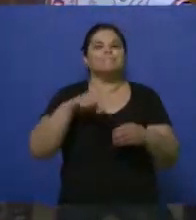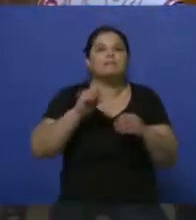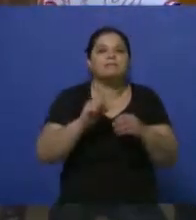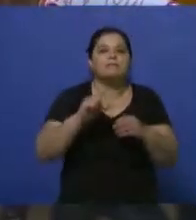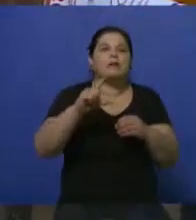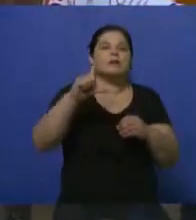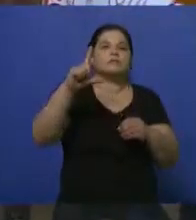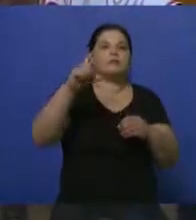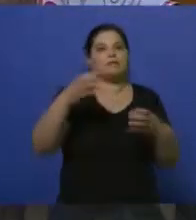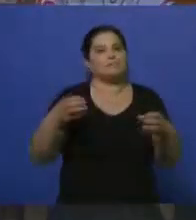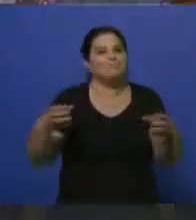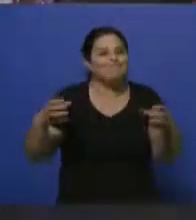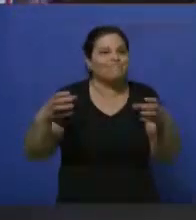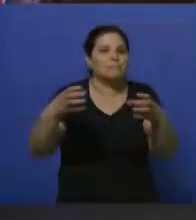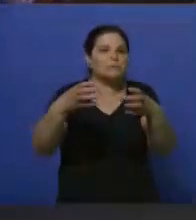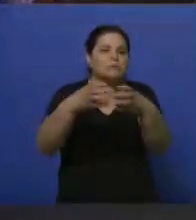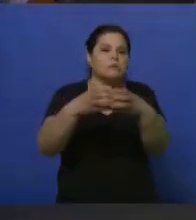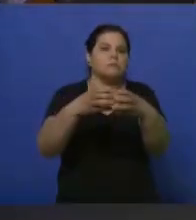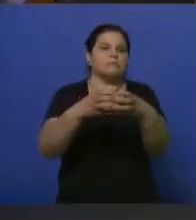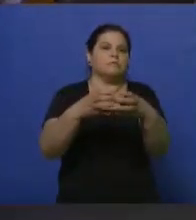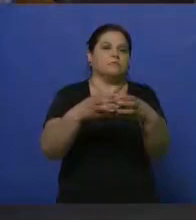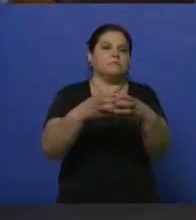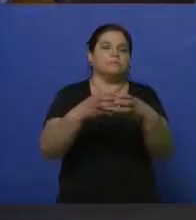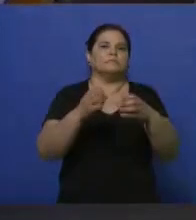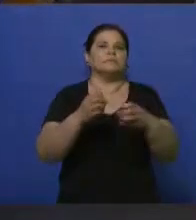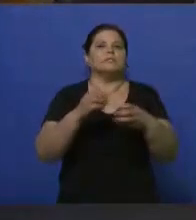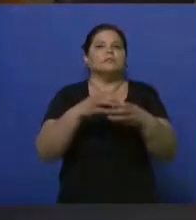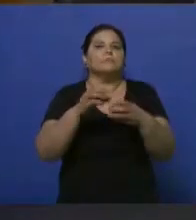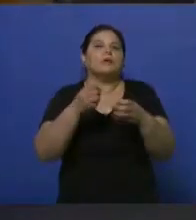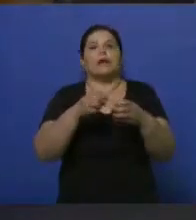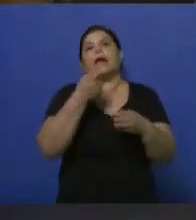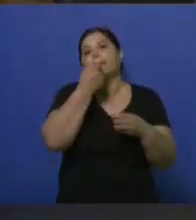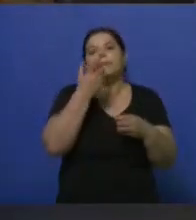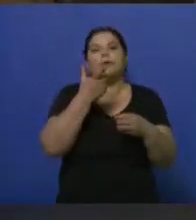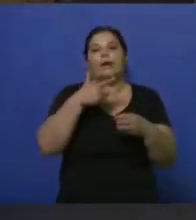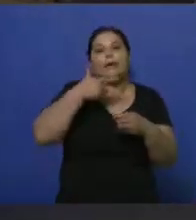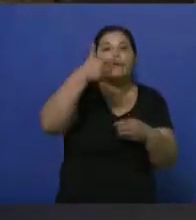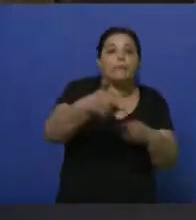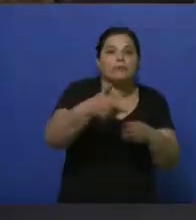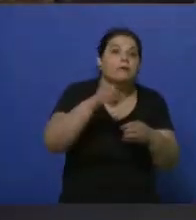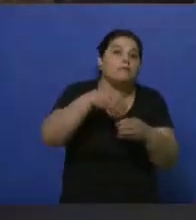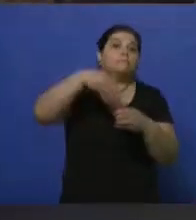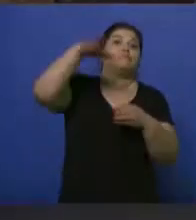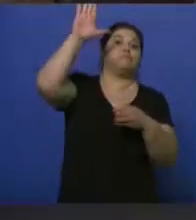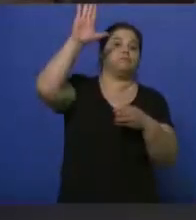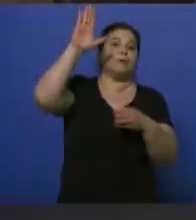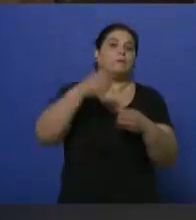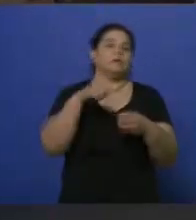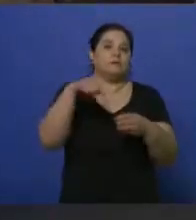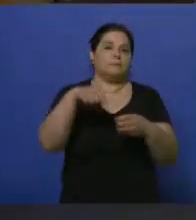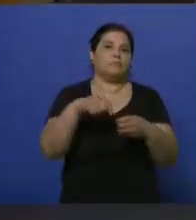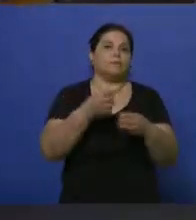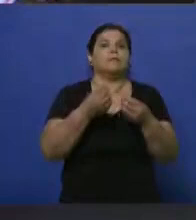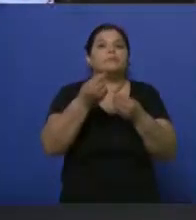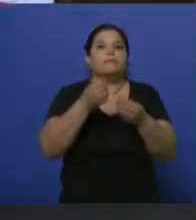tiene un combo complejo que excede la cotización del dólar. Uh-huh. Los combustibles siguen aumentando. Entonces, por supuesto, en el proceso de aumento de los